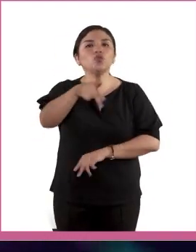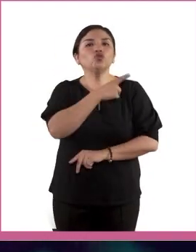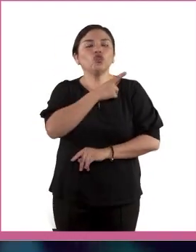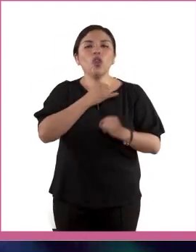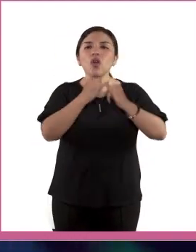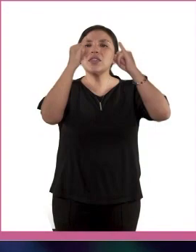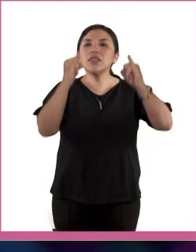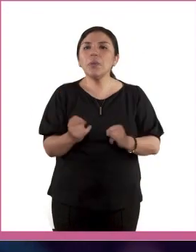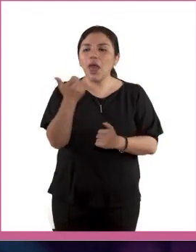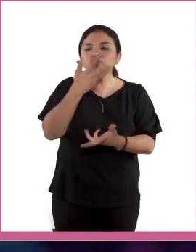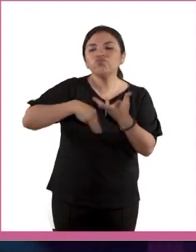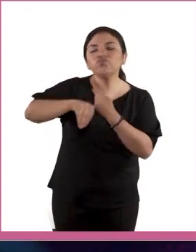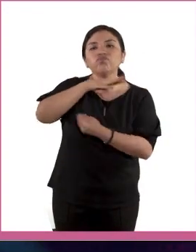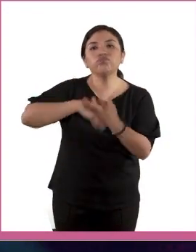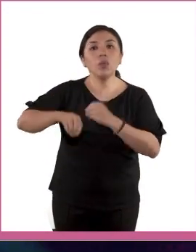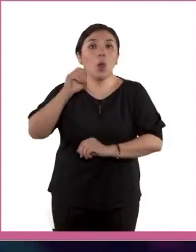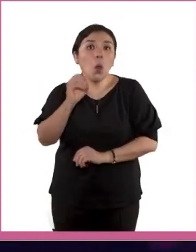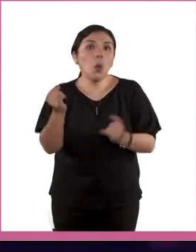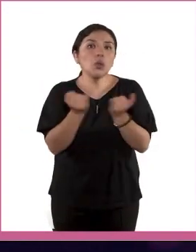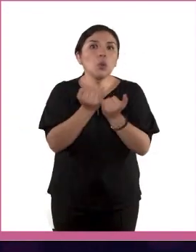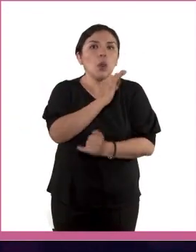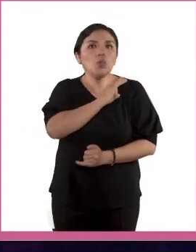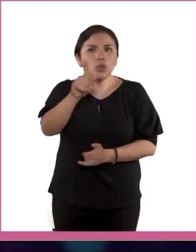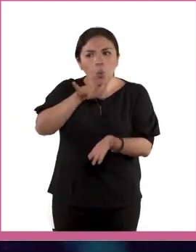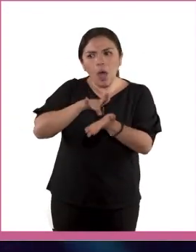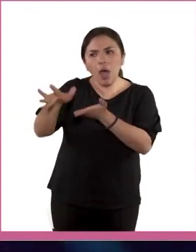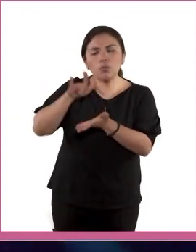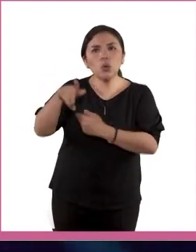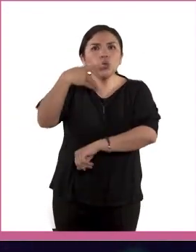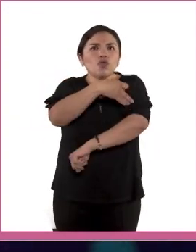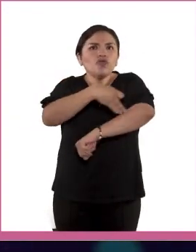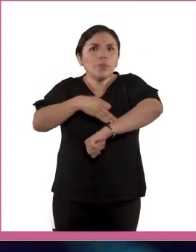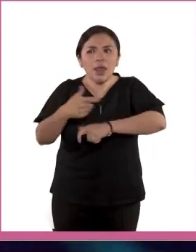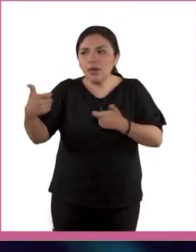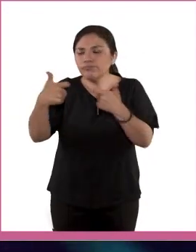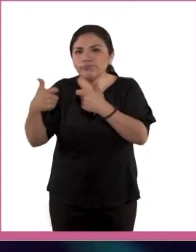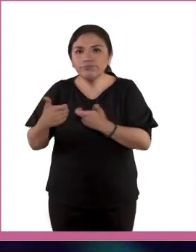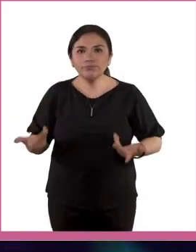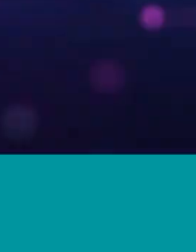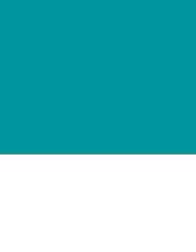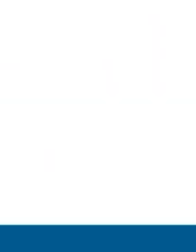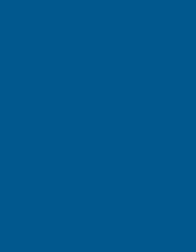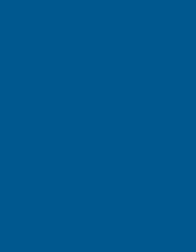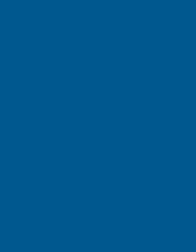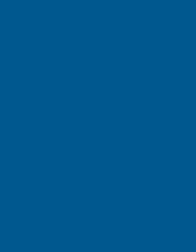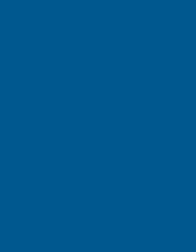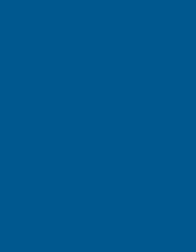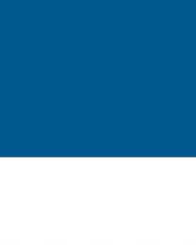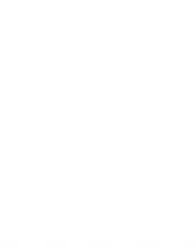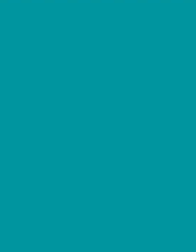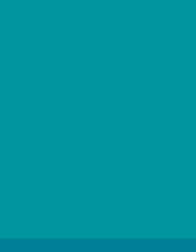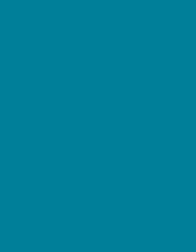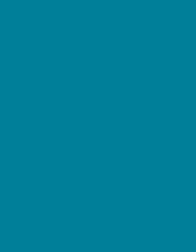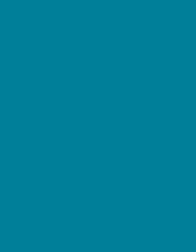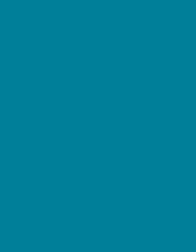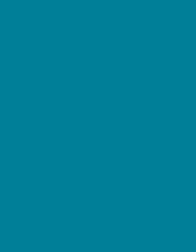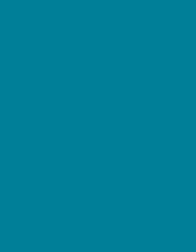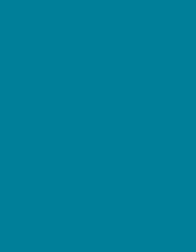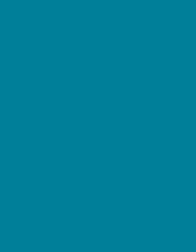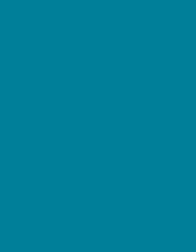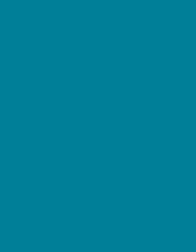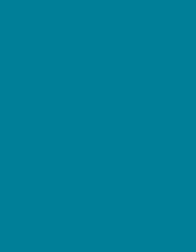de ir generando independencia económica y en su caso también, ¿por qué no?, apoyar a nuestra familia.